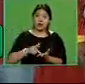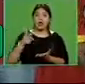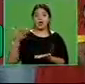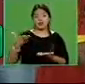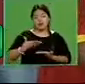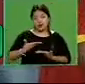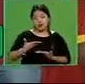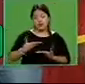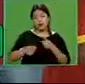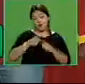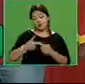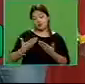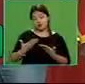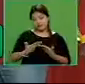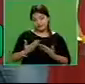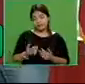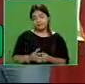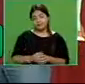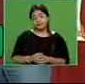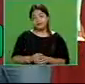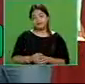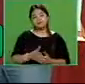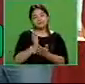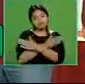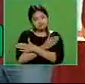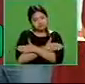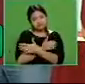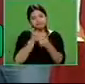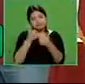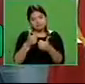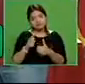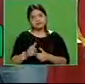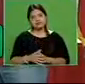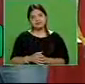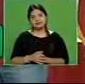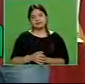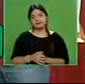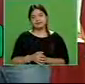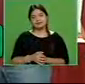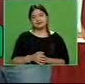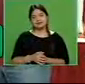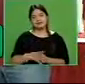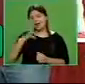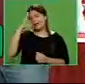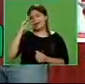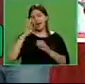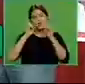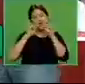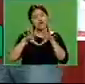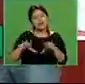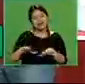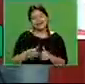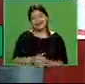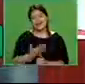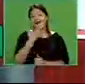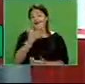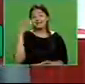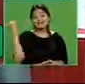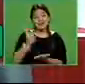entregándonos esto, los felicito y bueno, que Dios me los bendiga. Amén, muchas gracias a